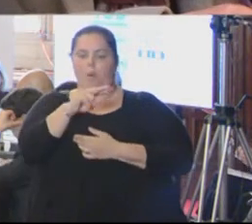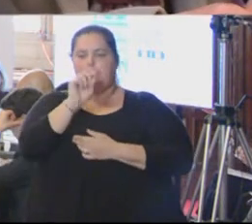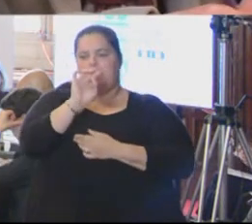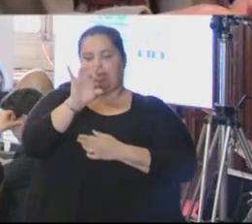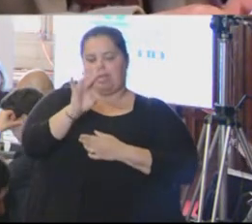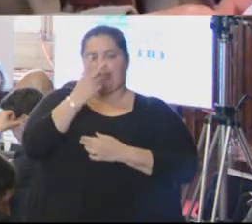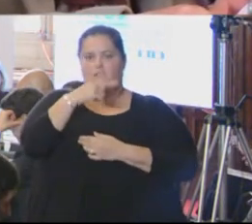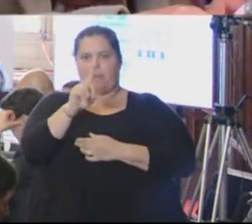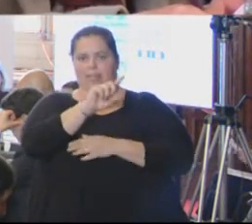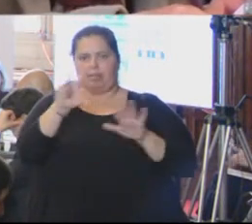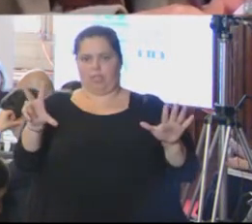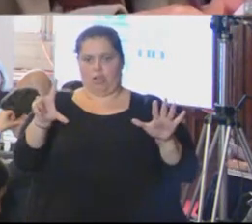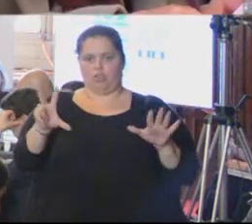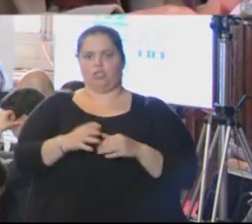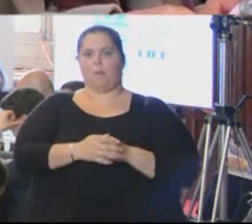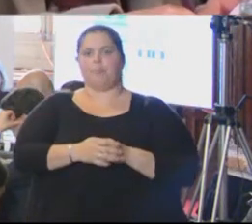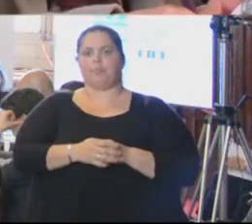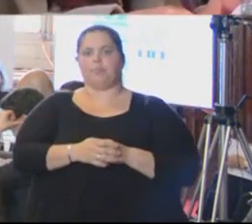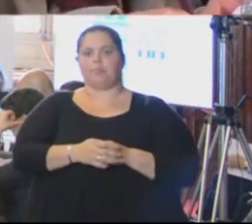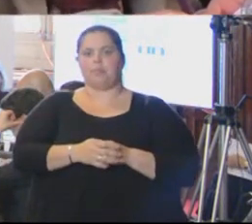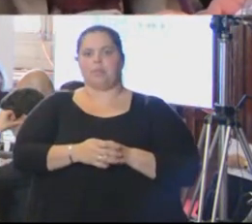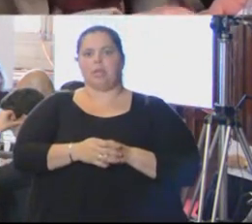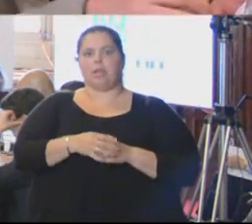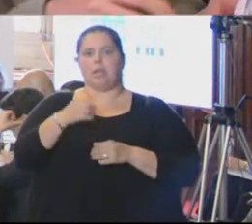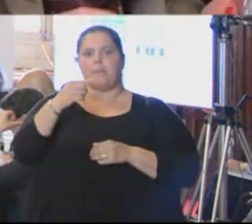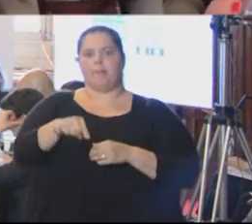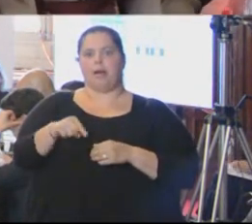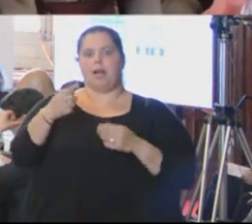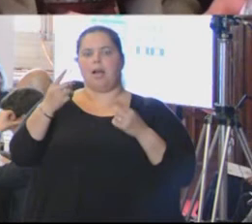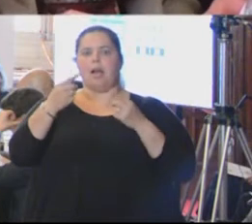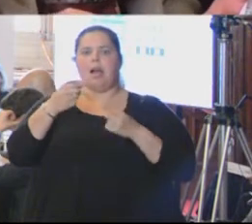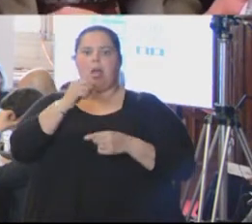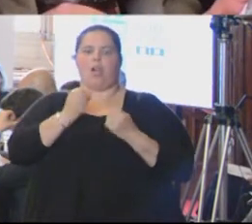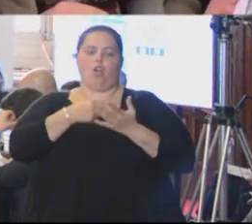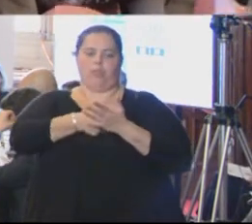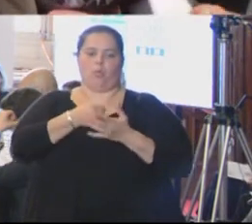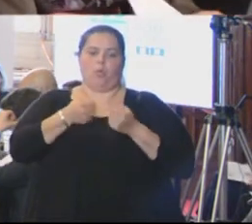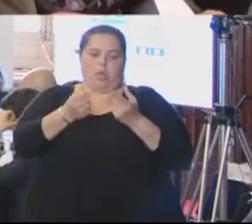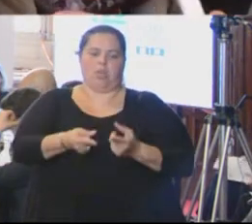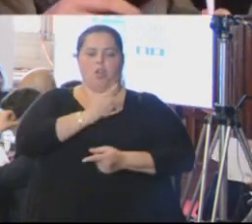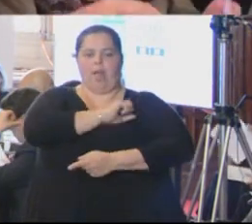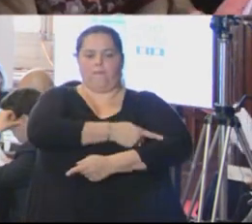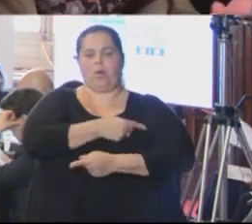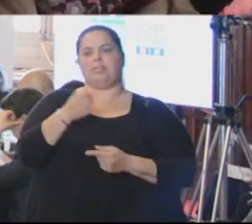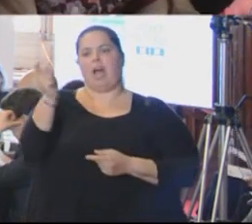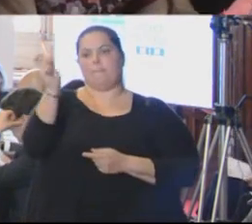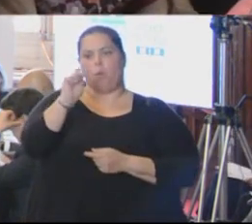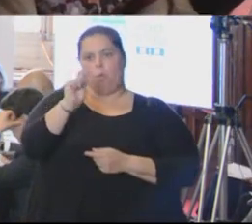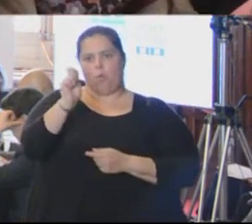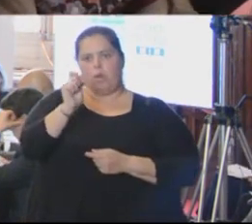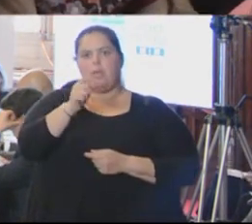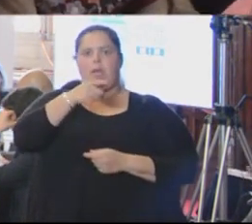objetivo estratégico número uno el contribuir con las capacidades de la fuerza pública a la terminación del conflicto y la construcción de la